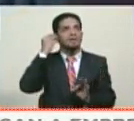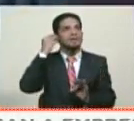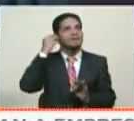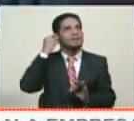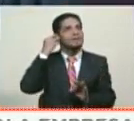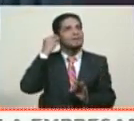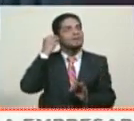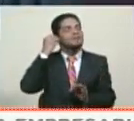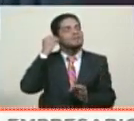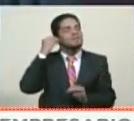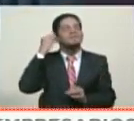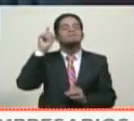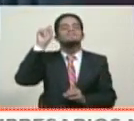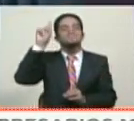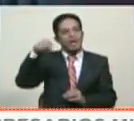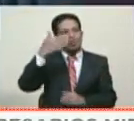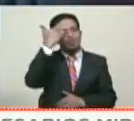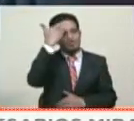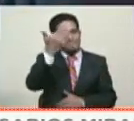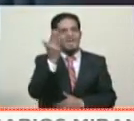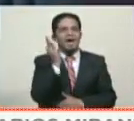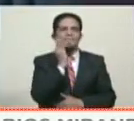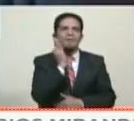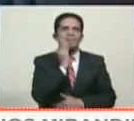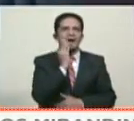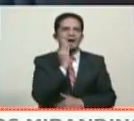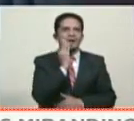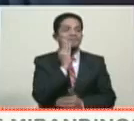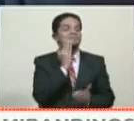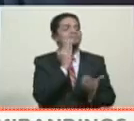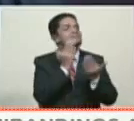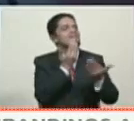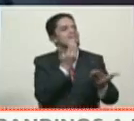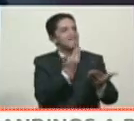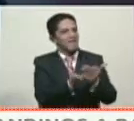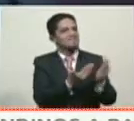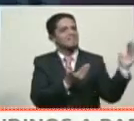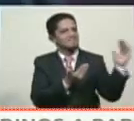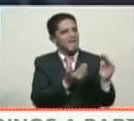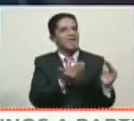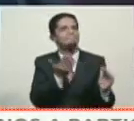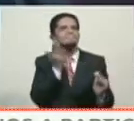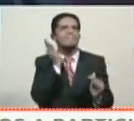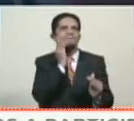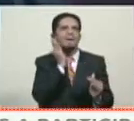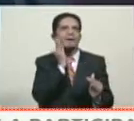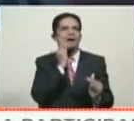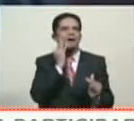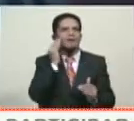madre. Gracias, Mar Caribe, por traérmela de Francia y de Cataluña.